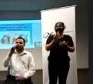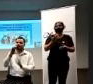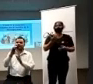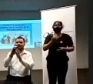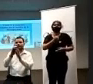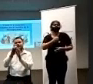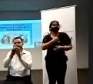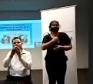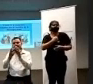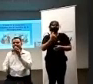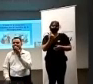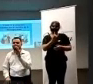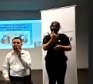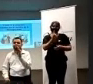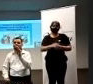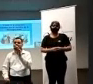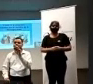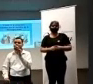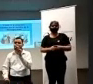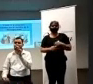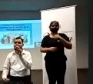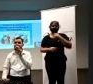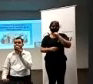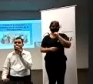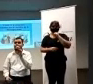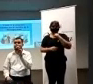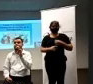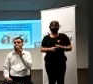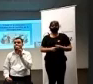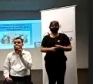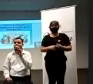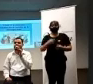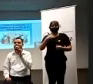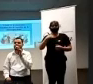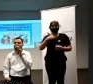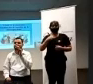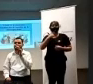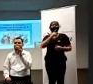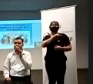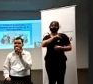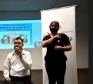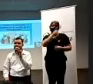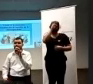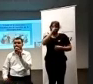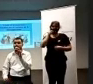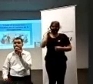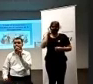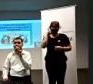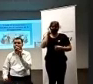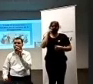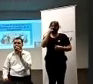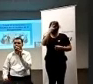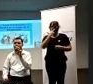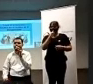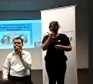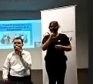yo les voy a ir contando experiencias que viví en 9 meses de encierro. 9, 10 meses de encierro que estuve aislado de